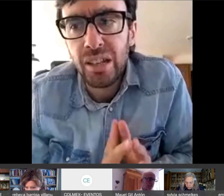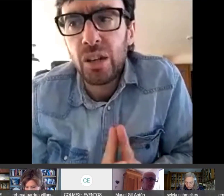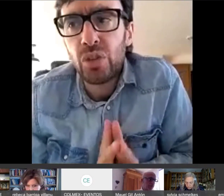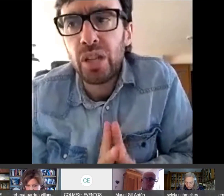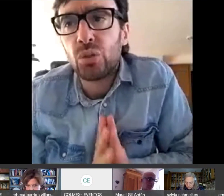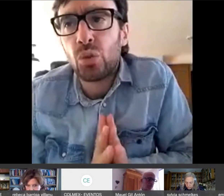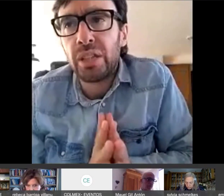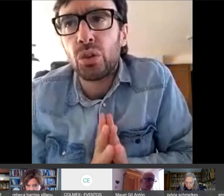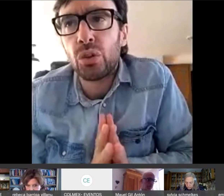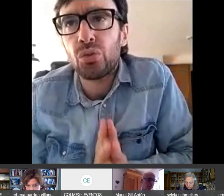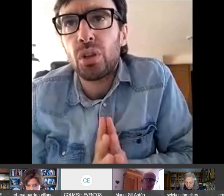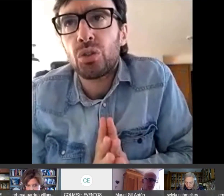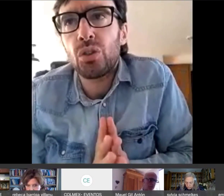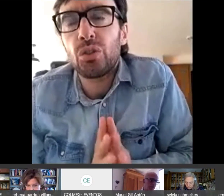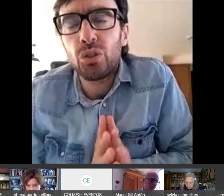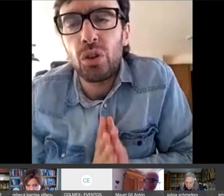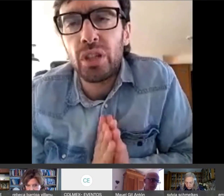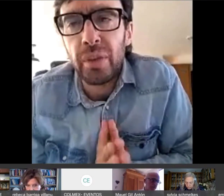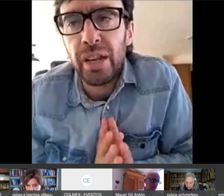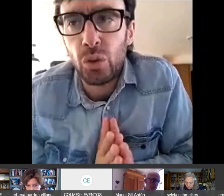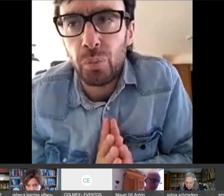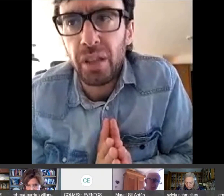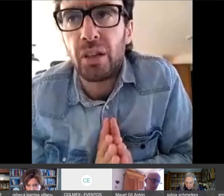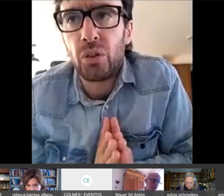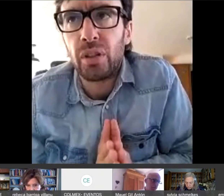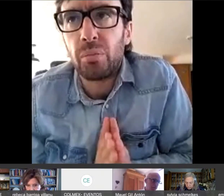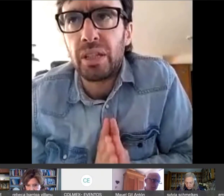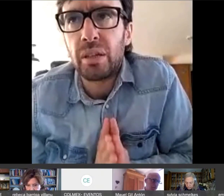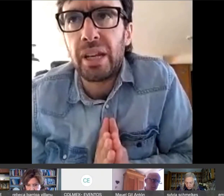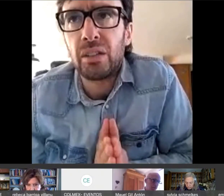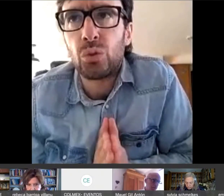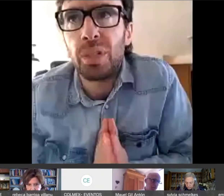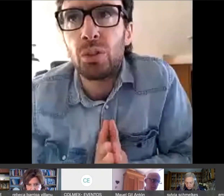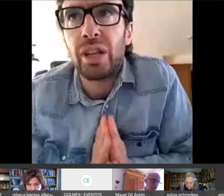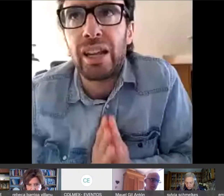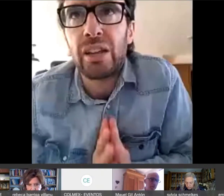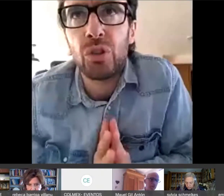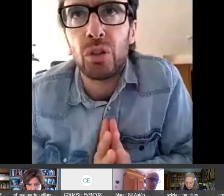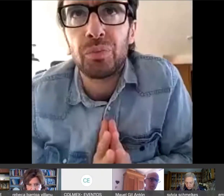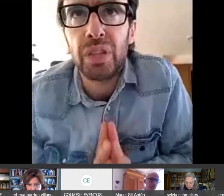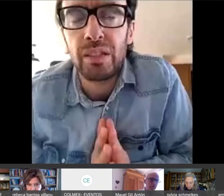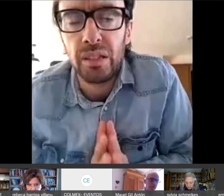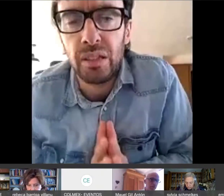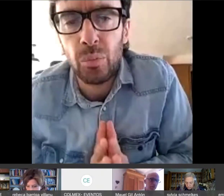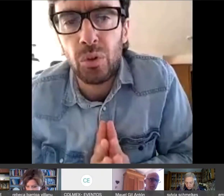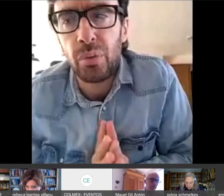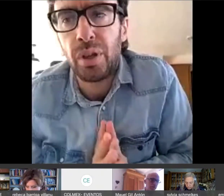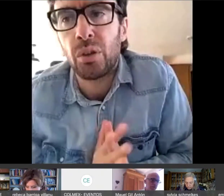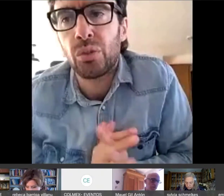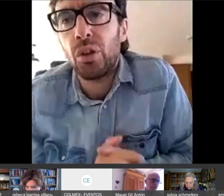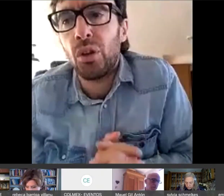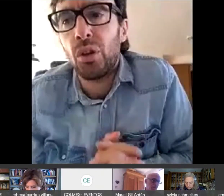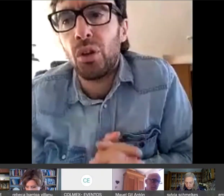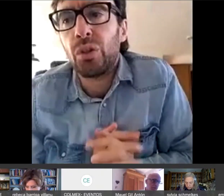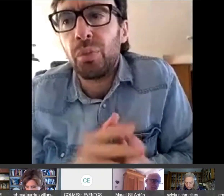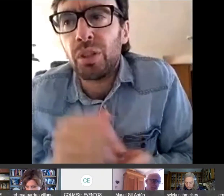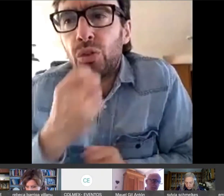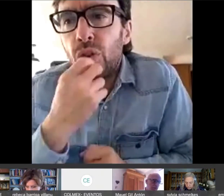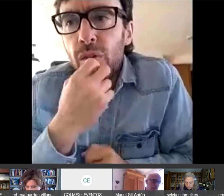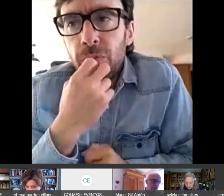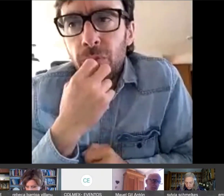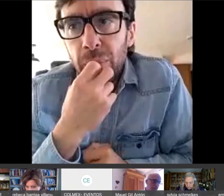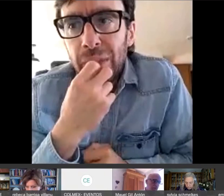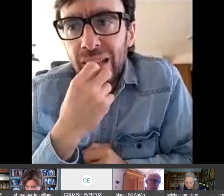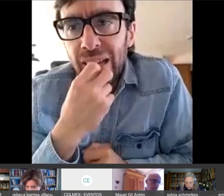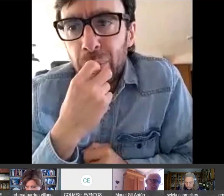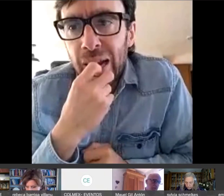no quiere decir que no sean instrumentos, yo no les llamaría ortopédicos, les llamaría instrumentos de creación, y así tendríamos que verlos, como